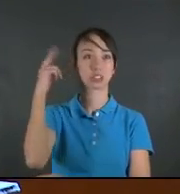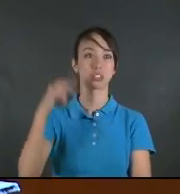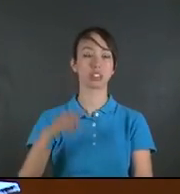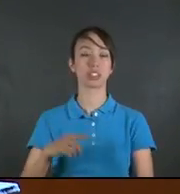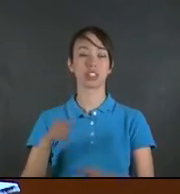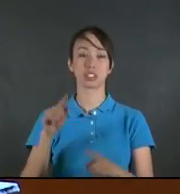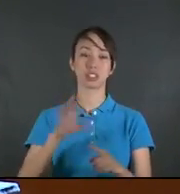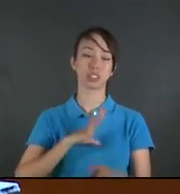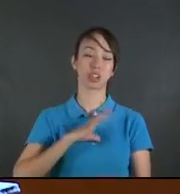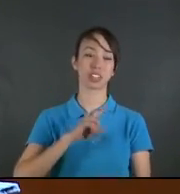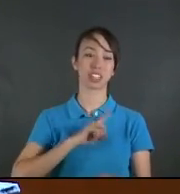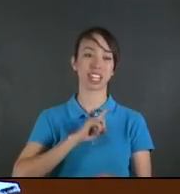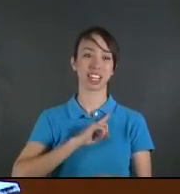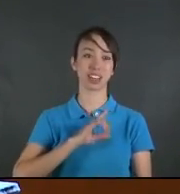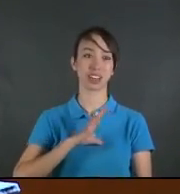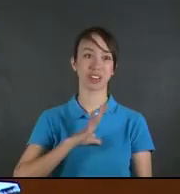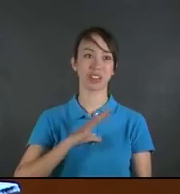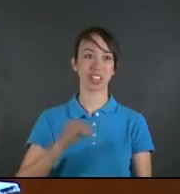ahí